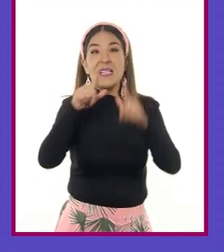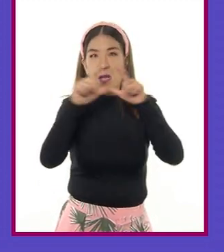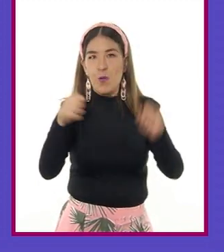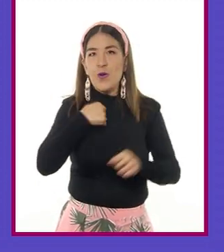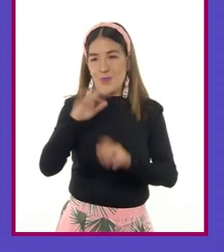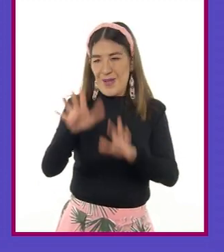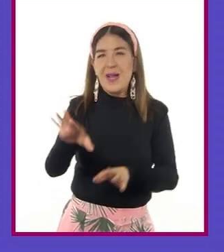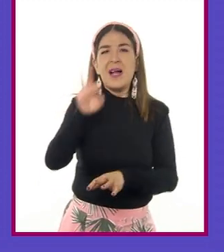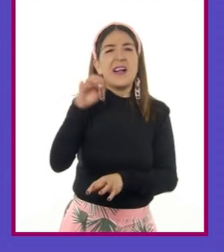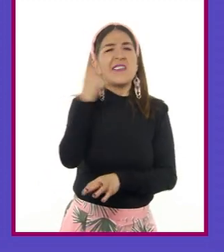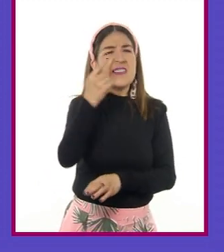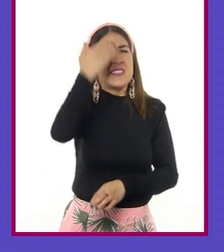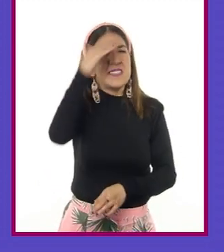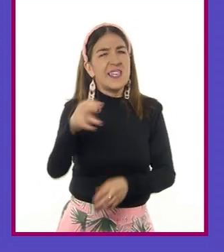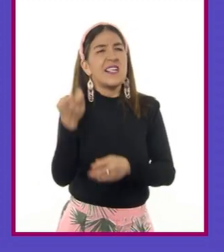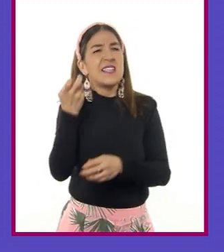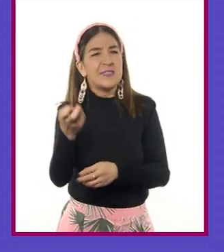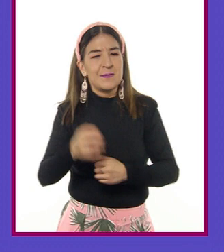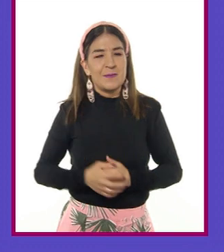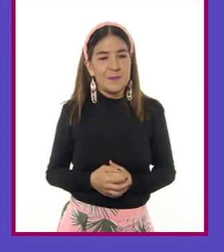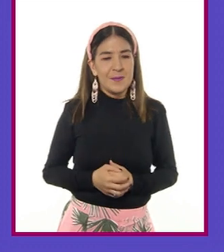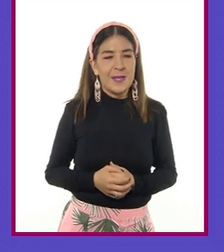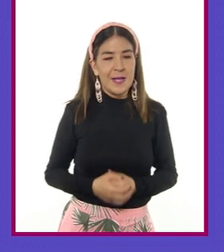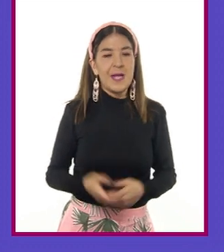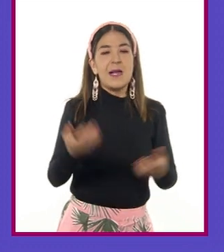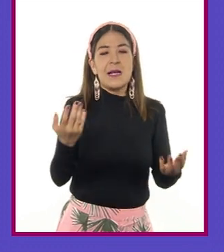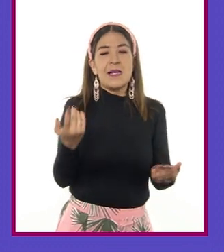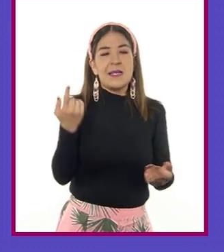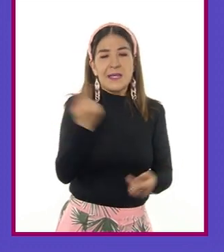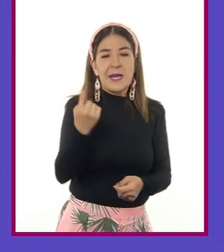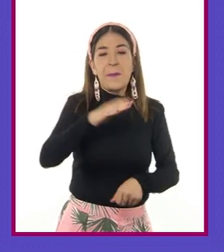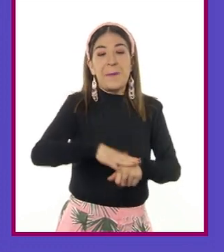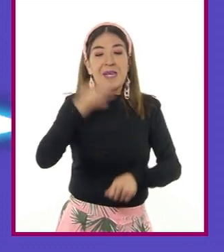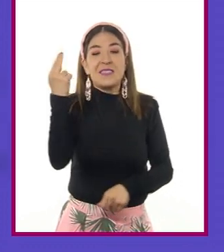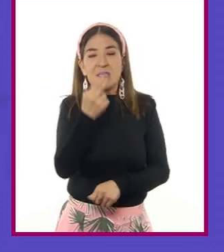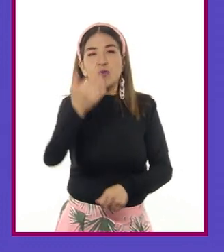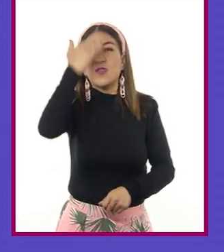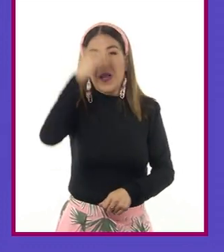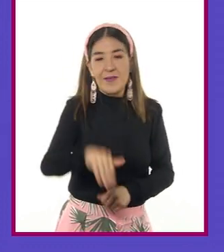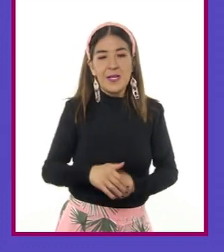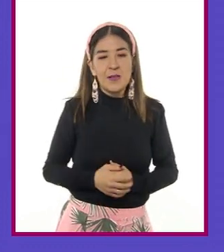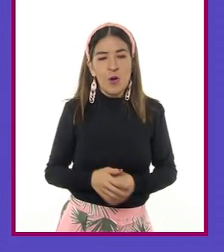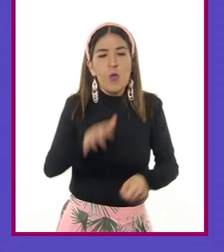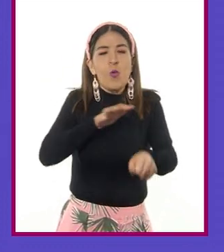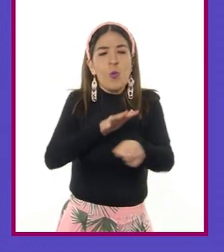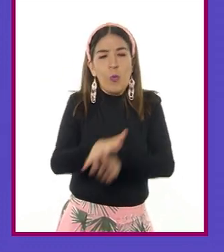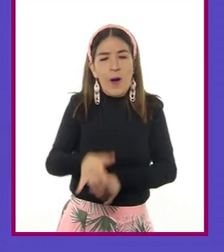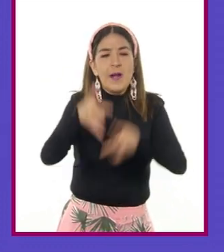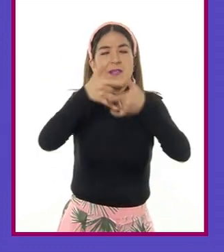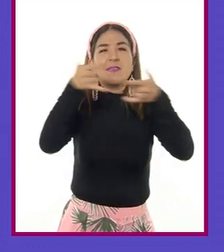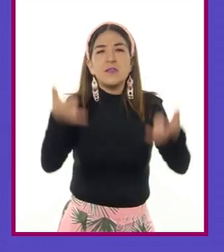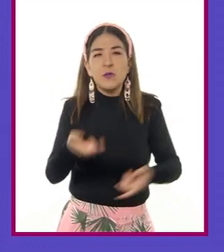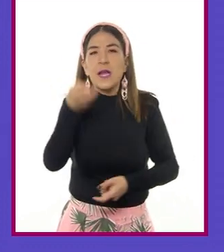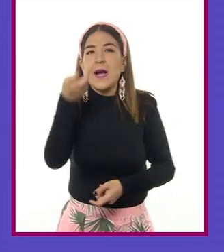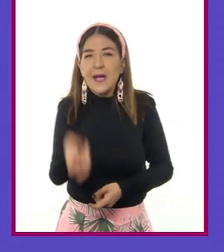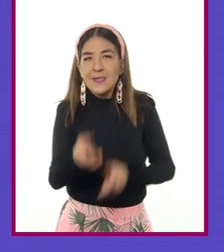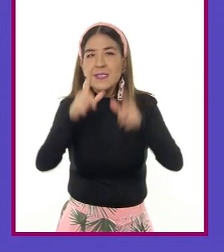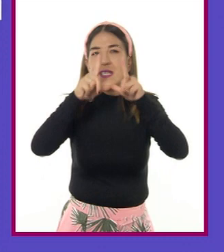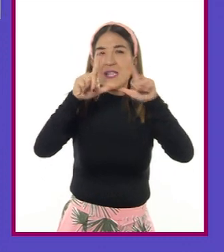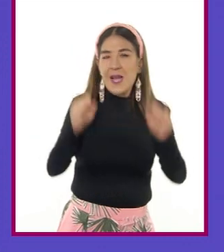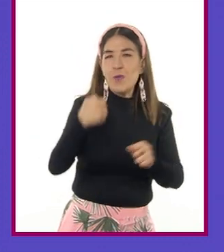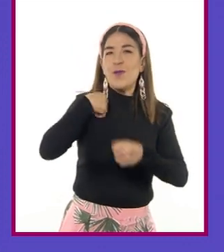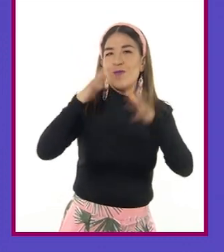más deseo o necesito saber? La complementamos a ¿cuál es la historia de la lengua que